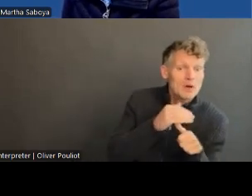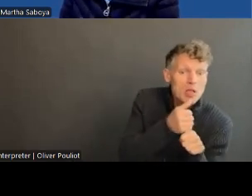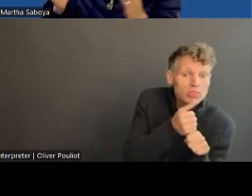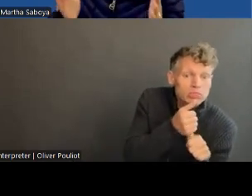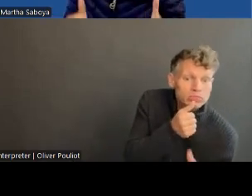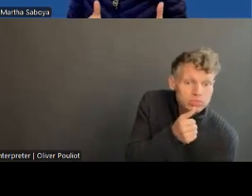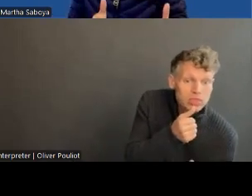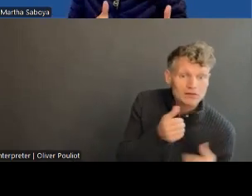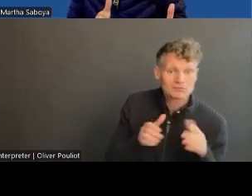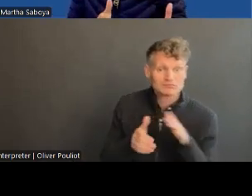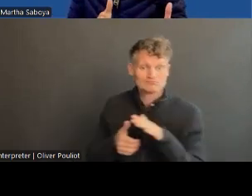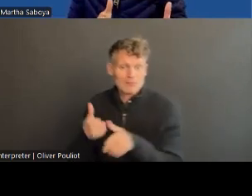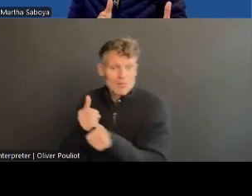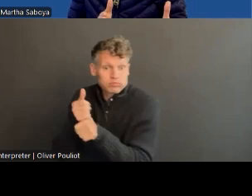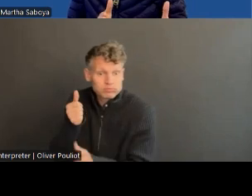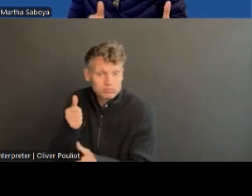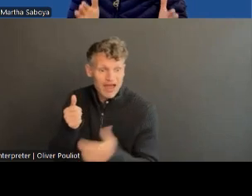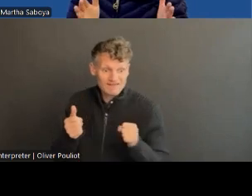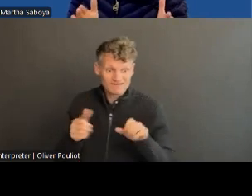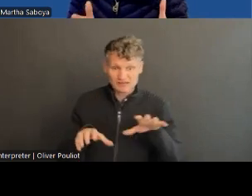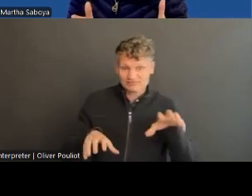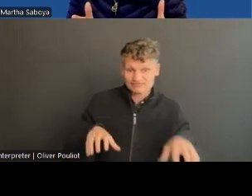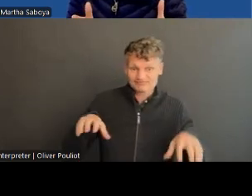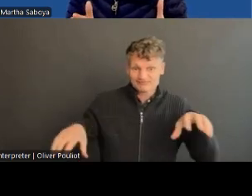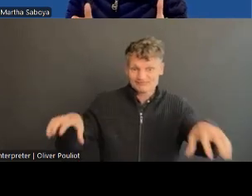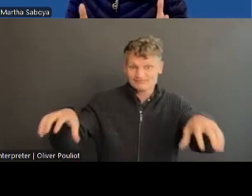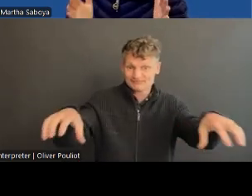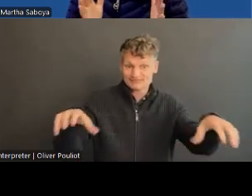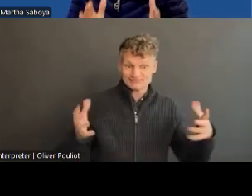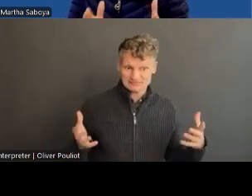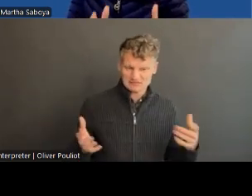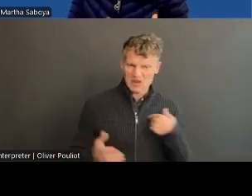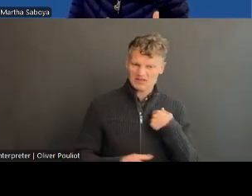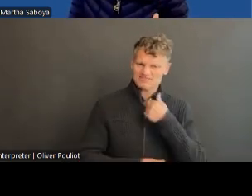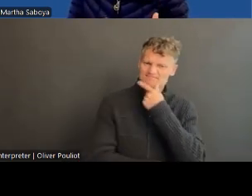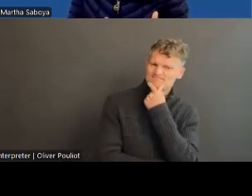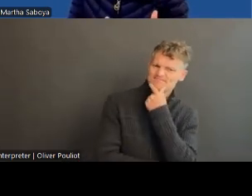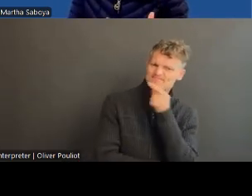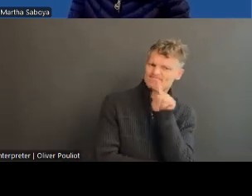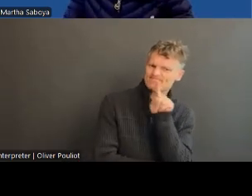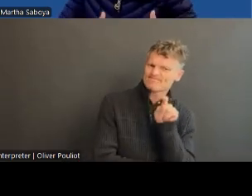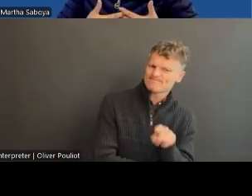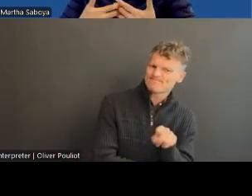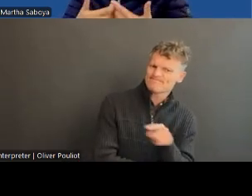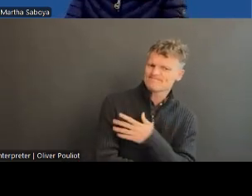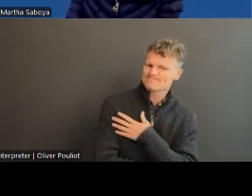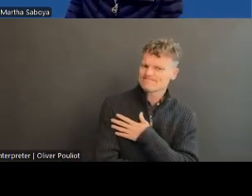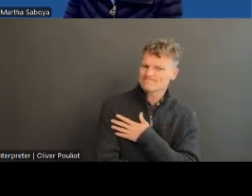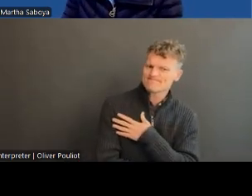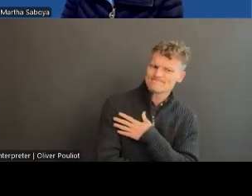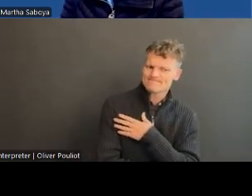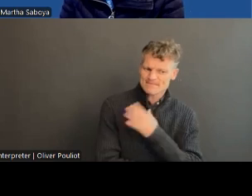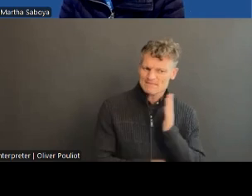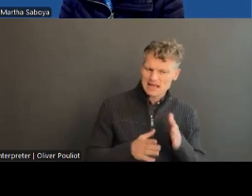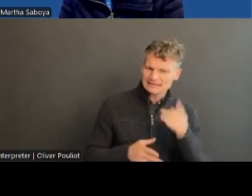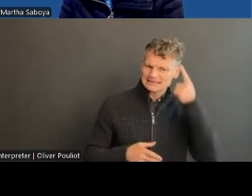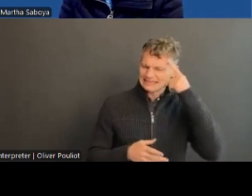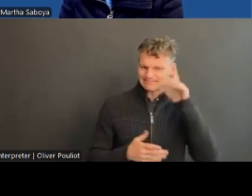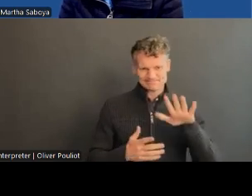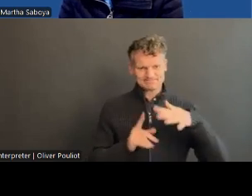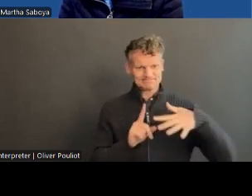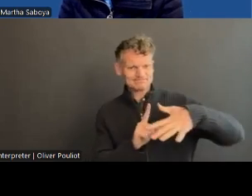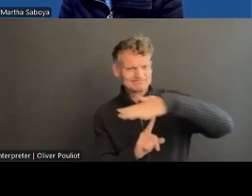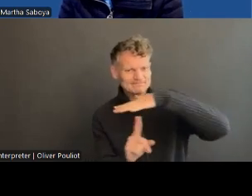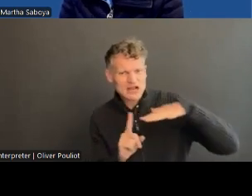Y otros países están practicando el defecar al aire libre. A entender